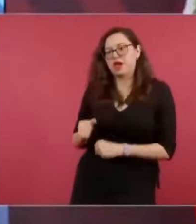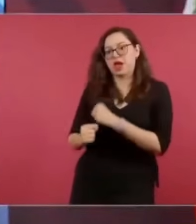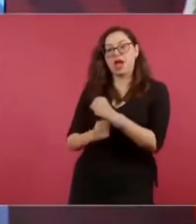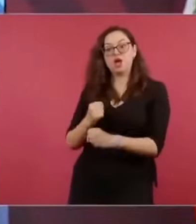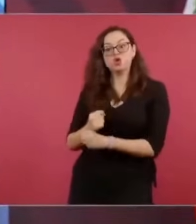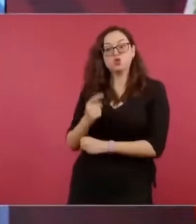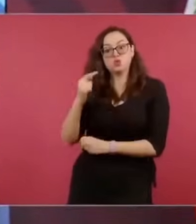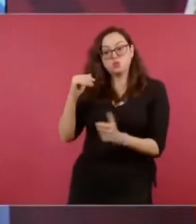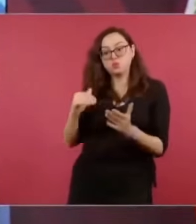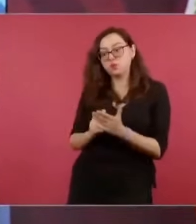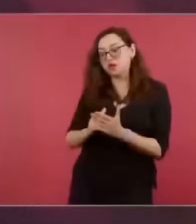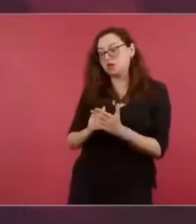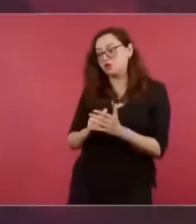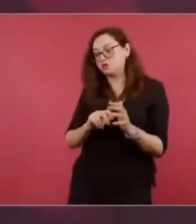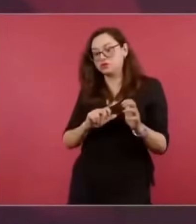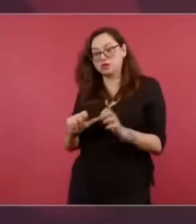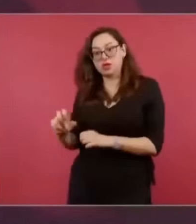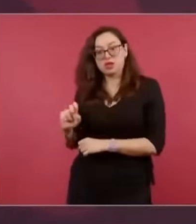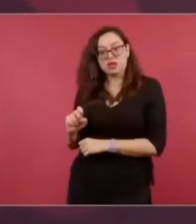1838,